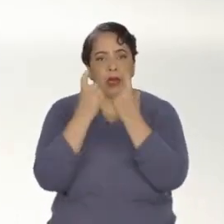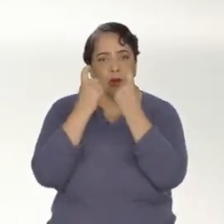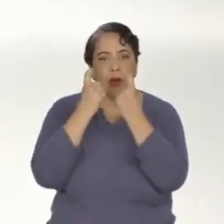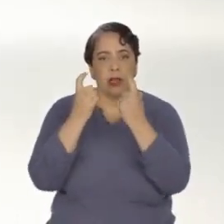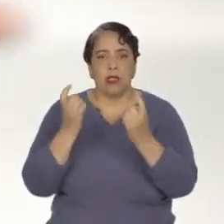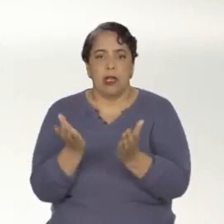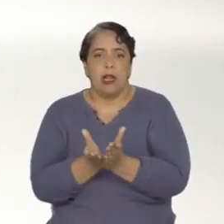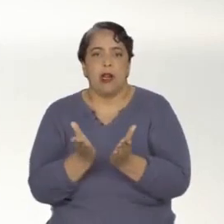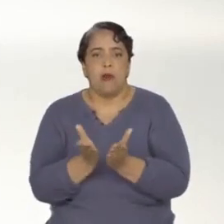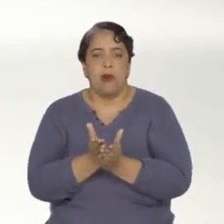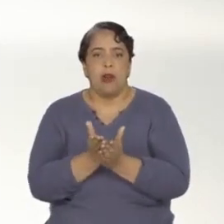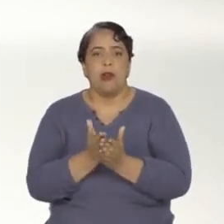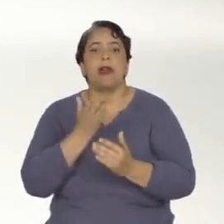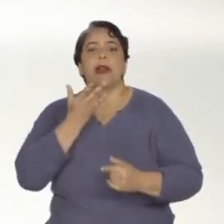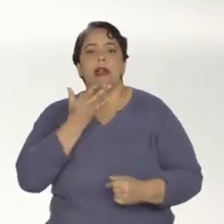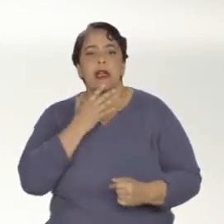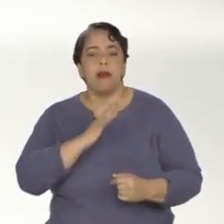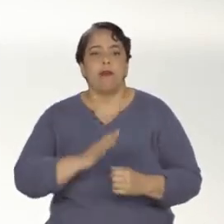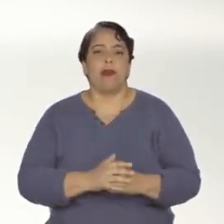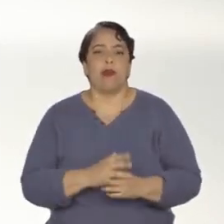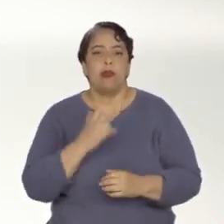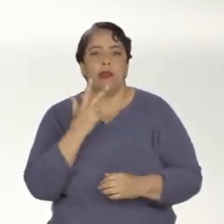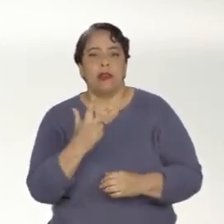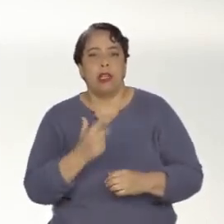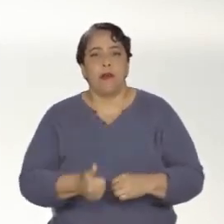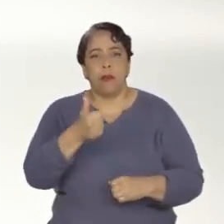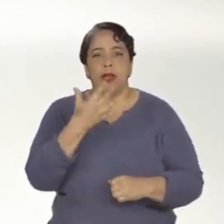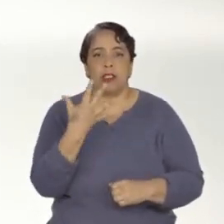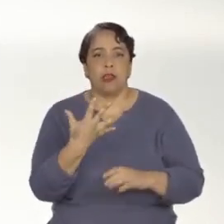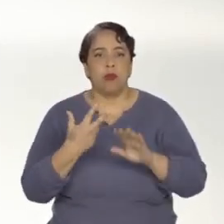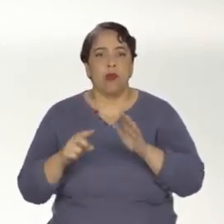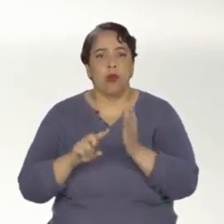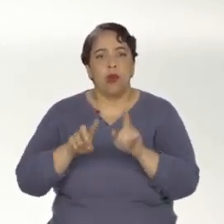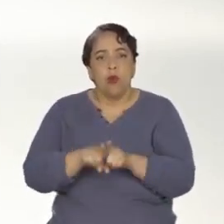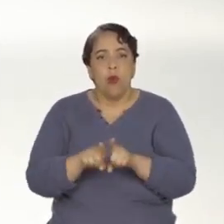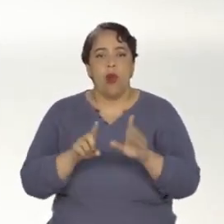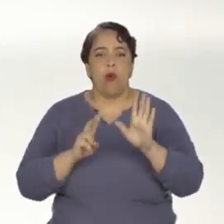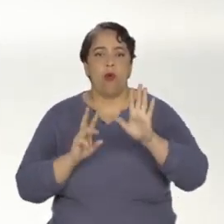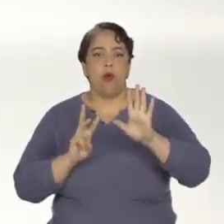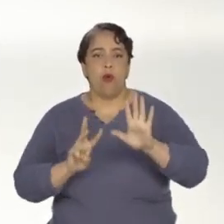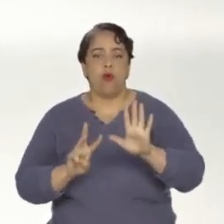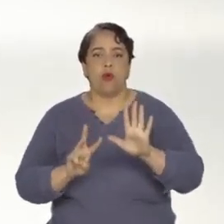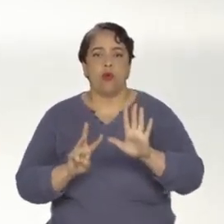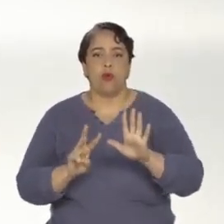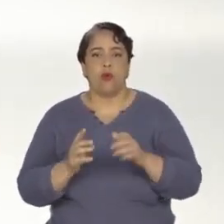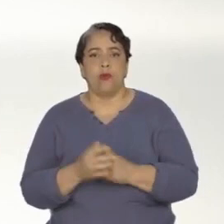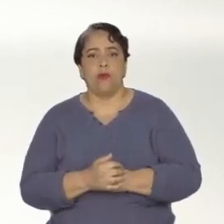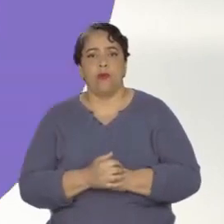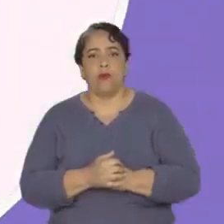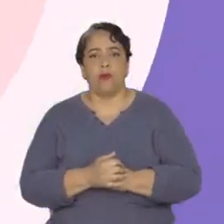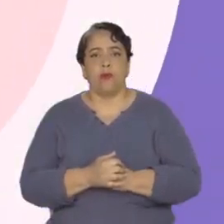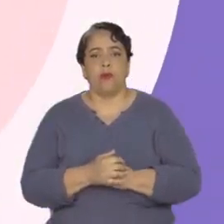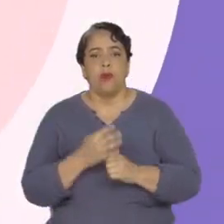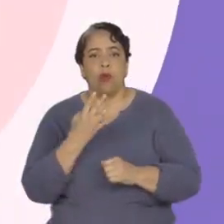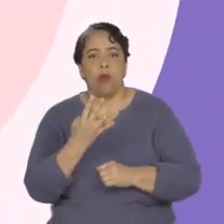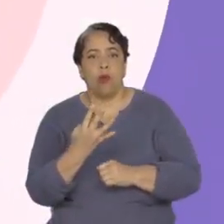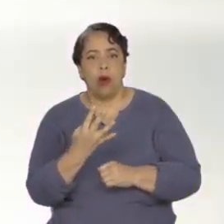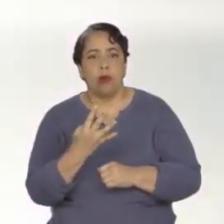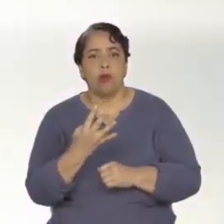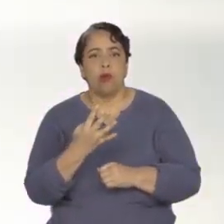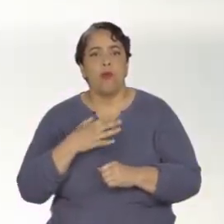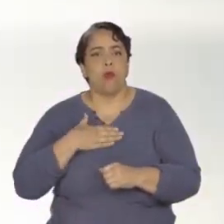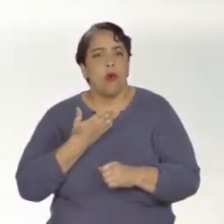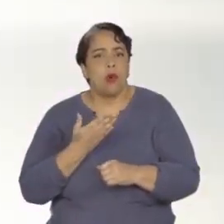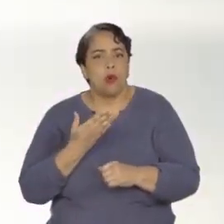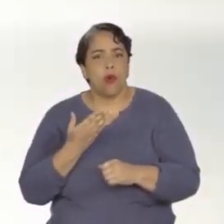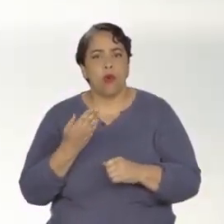nos enseña en el colegio. Por ejemplo, 3 más 5 son 8, 2 más 7 son 9.